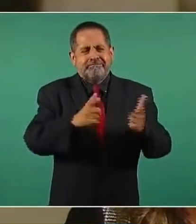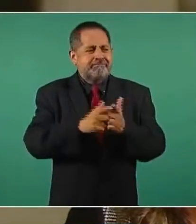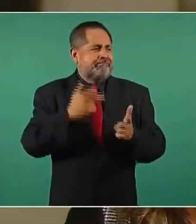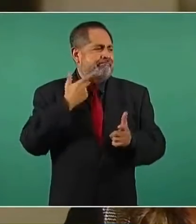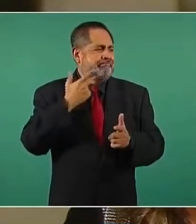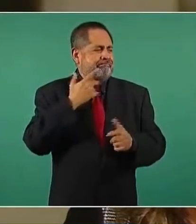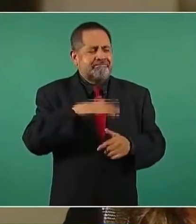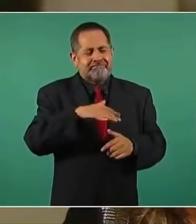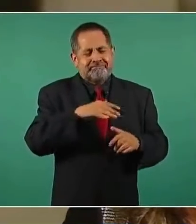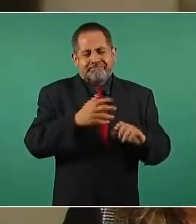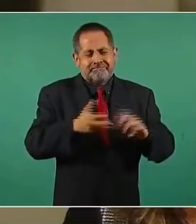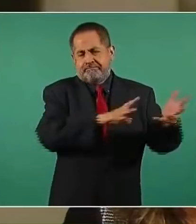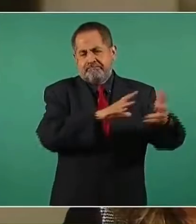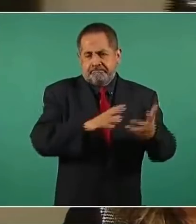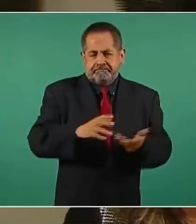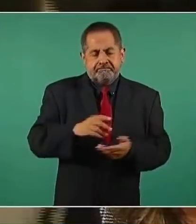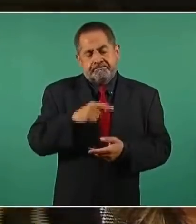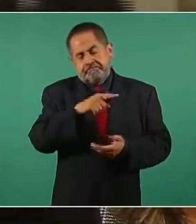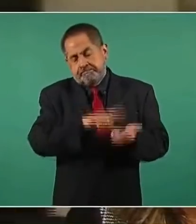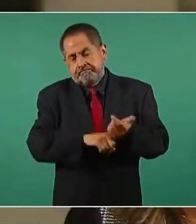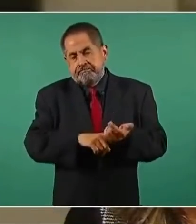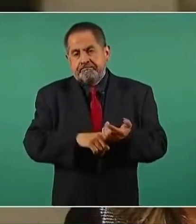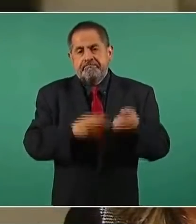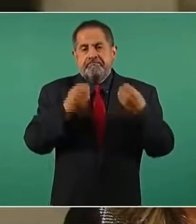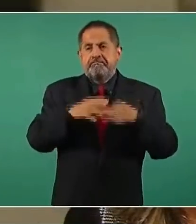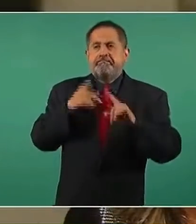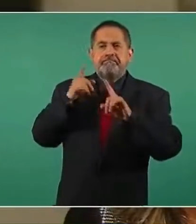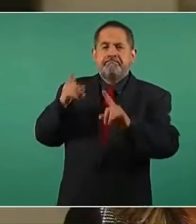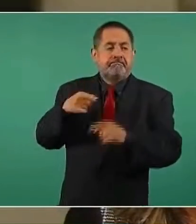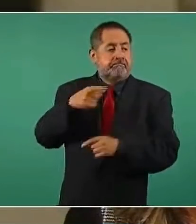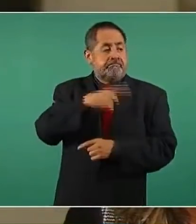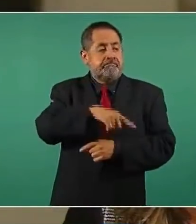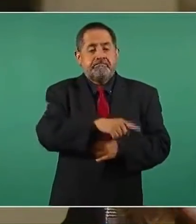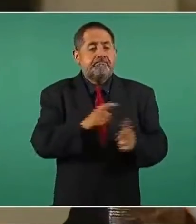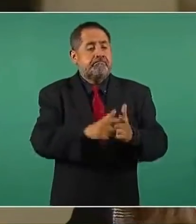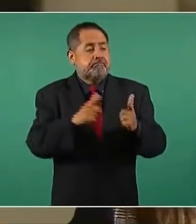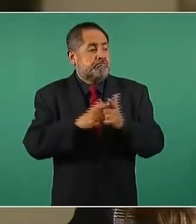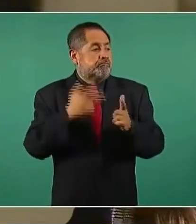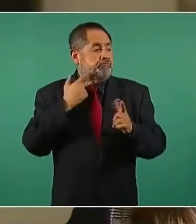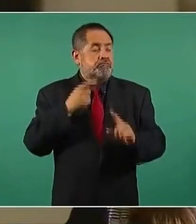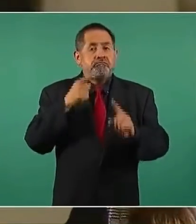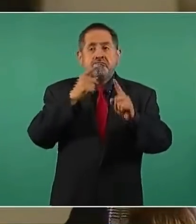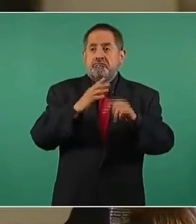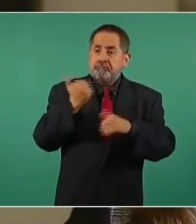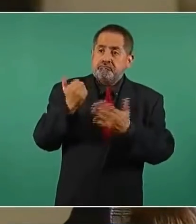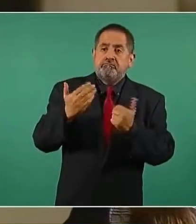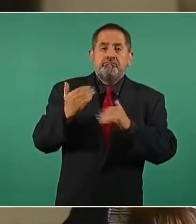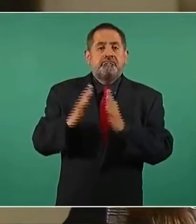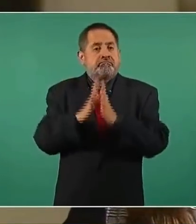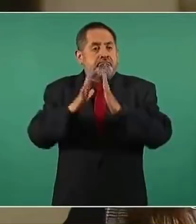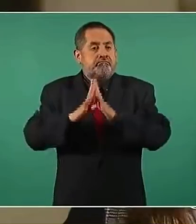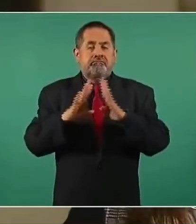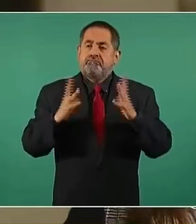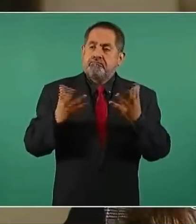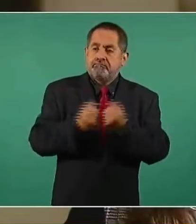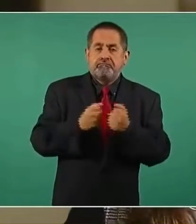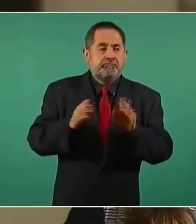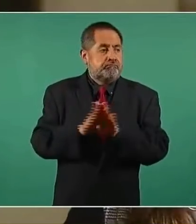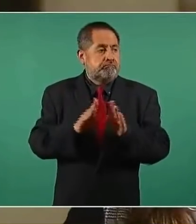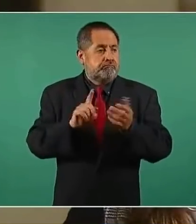políticos. Estos entes de interés público que tienen como fin promover la participación del pueblo en la vida democrática de nuestro